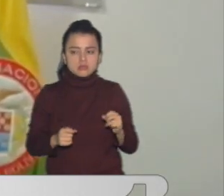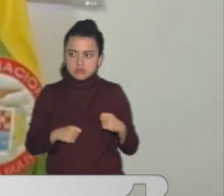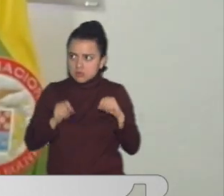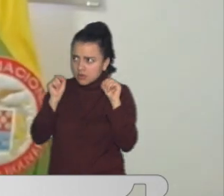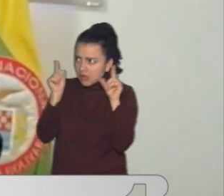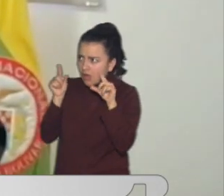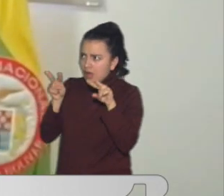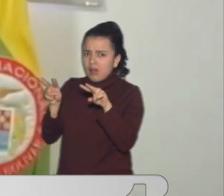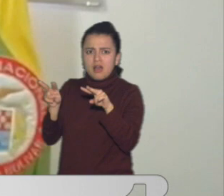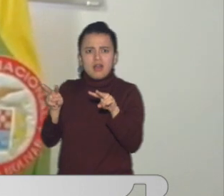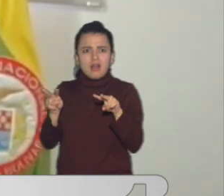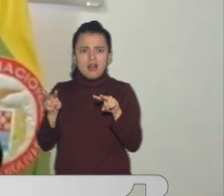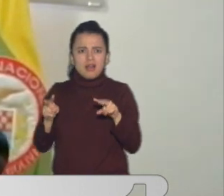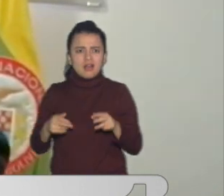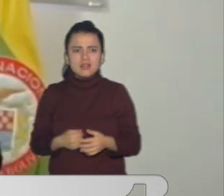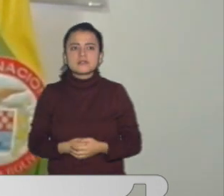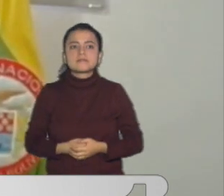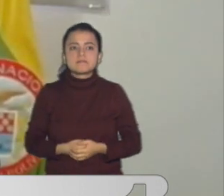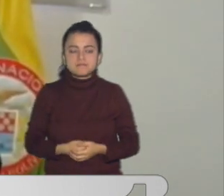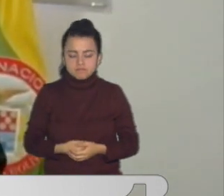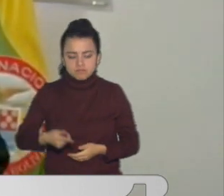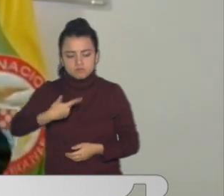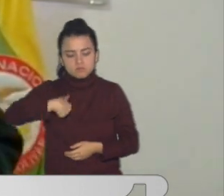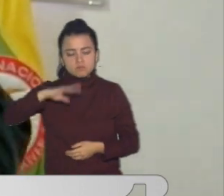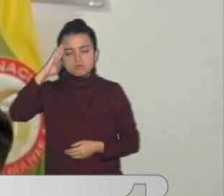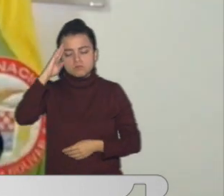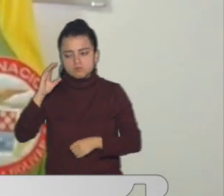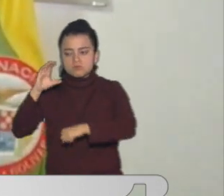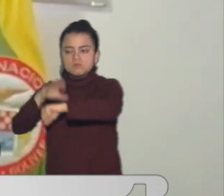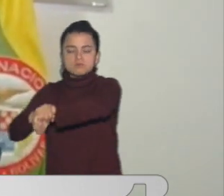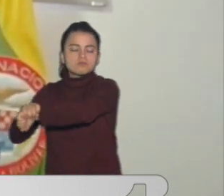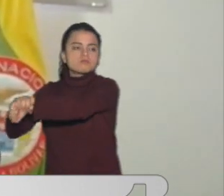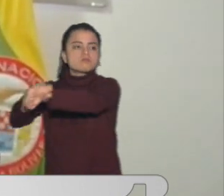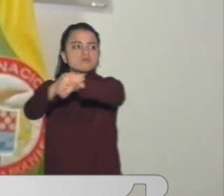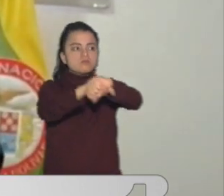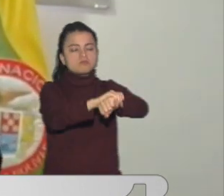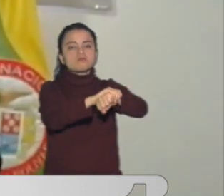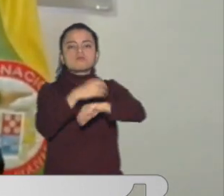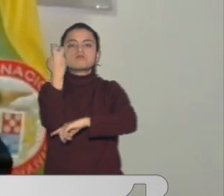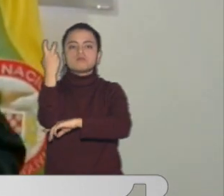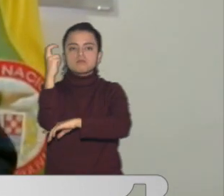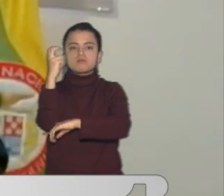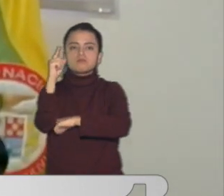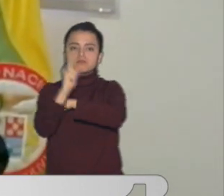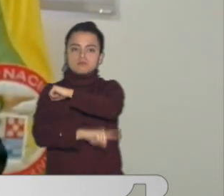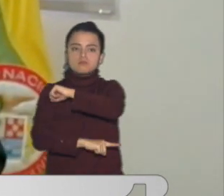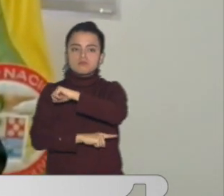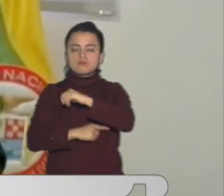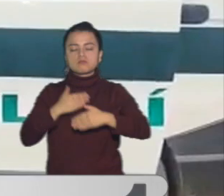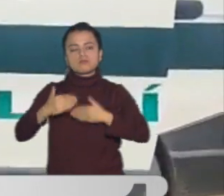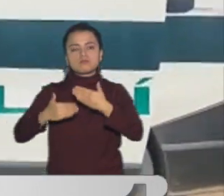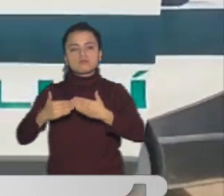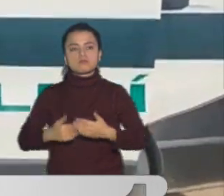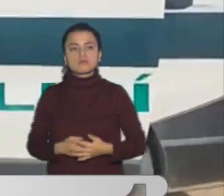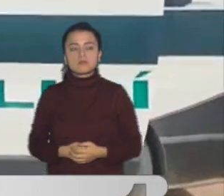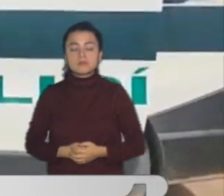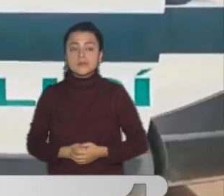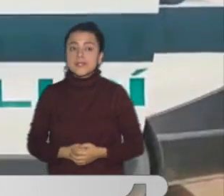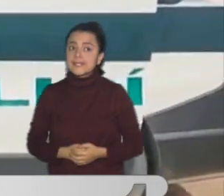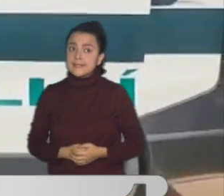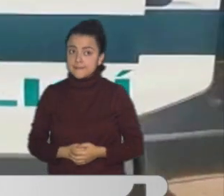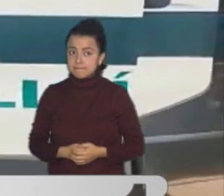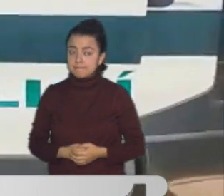ciudadano es conducido a un centro asistencial por nuestros policías y dejado a disposición de la Fiscalía General de la Nación para un proceso de judicialización. La